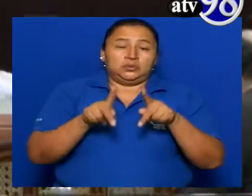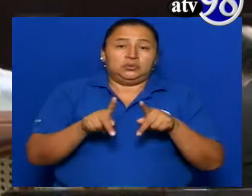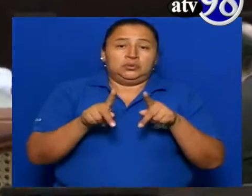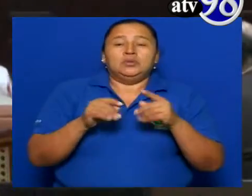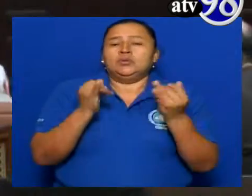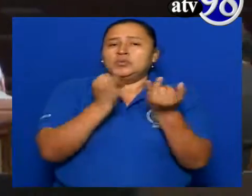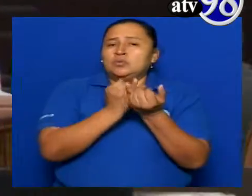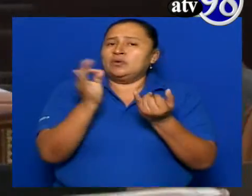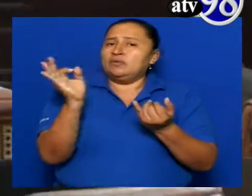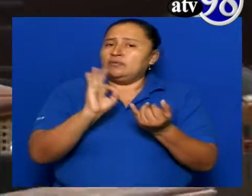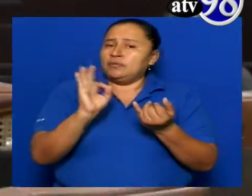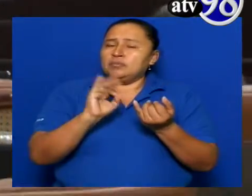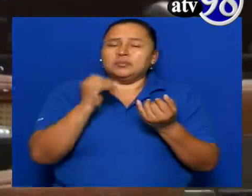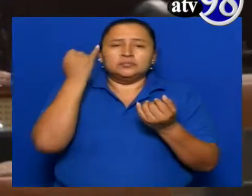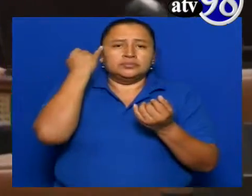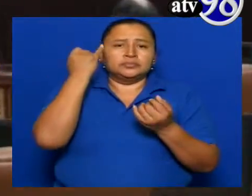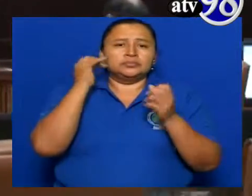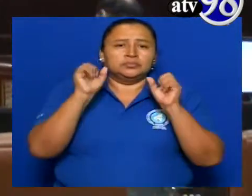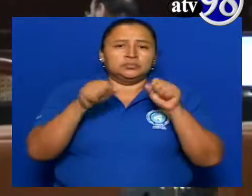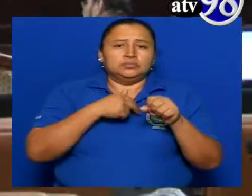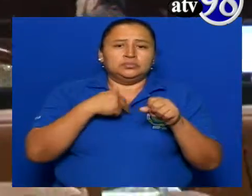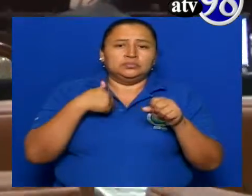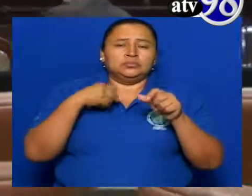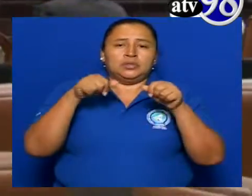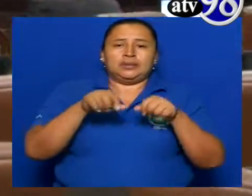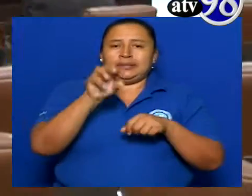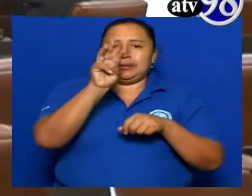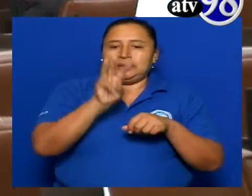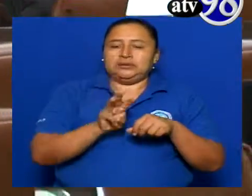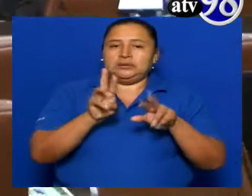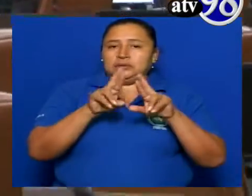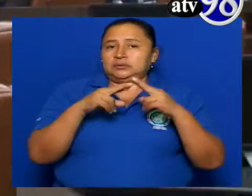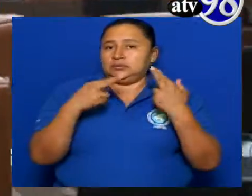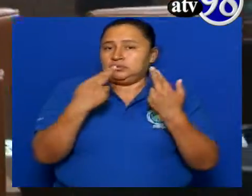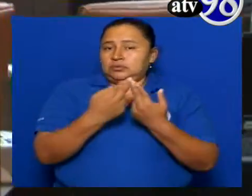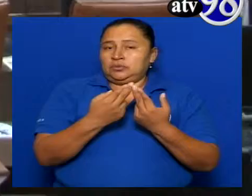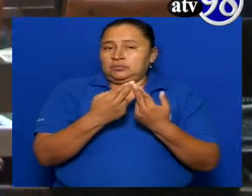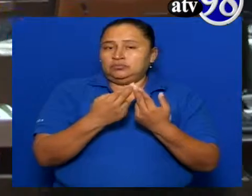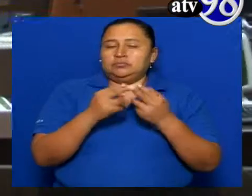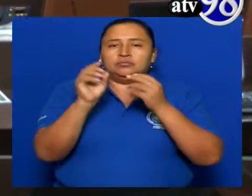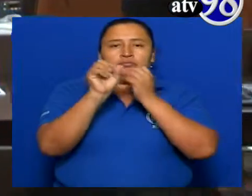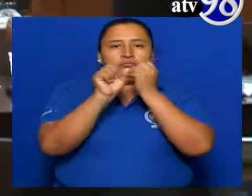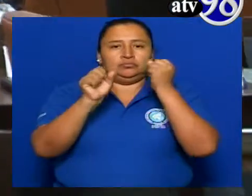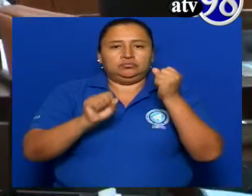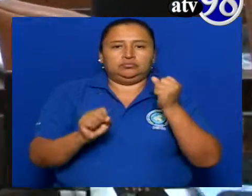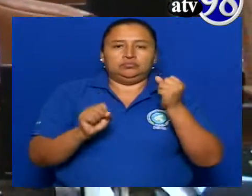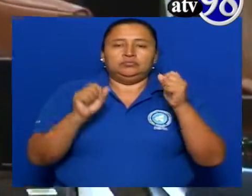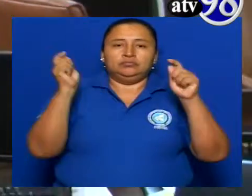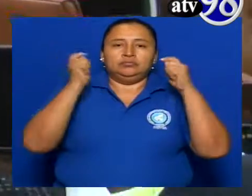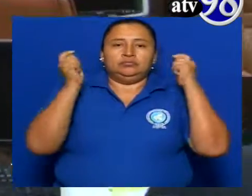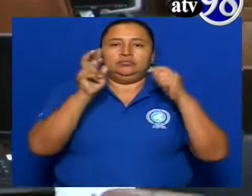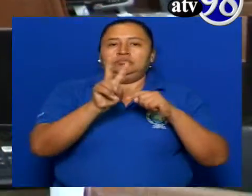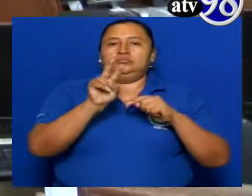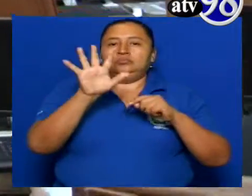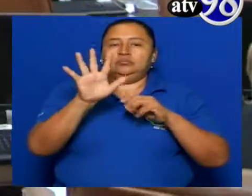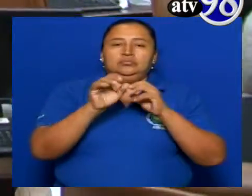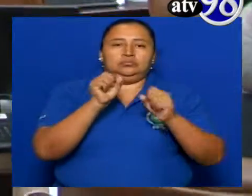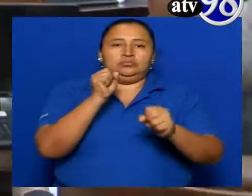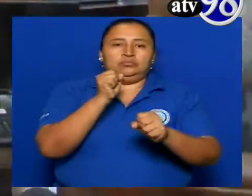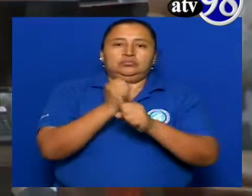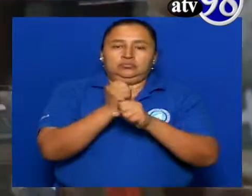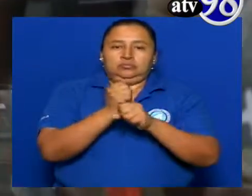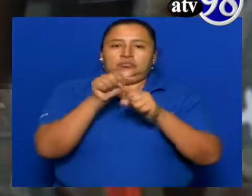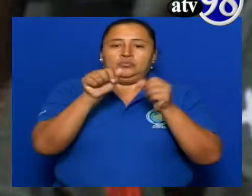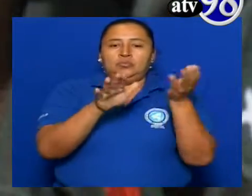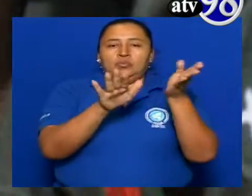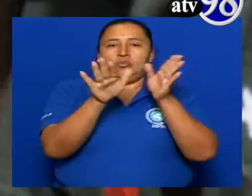fue temática de interés en la apertura de la tercera sesión la jornada de celebración de los 25 años del tránsito a la